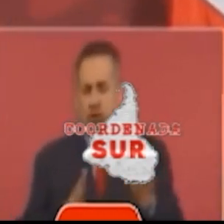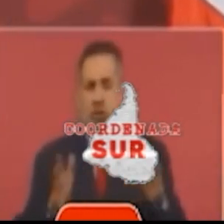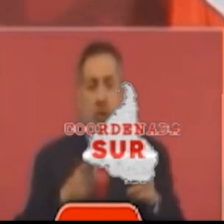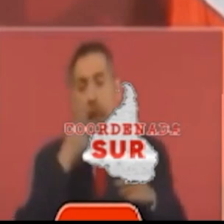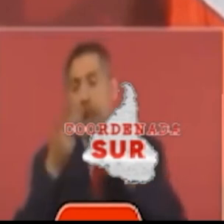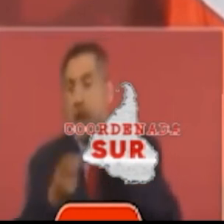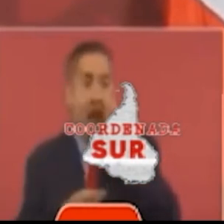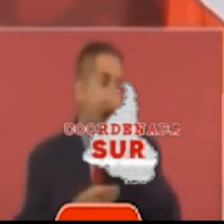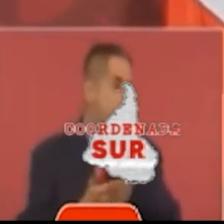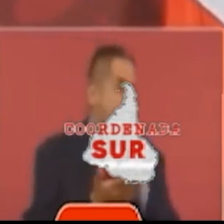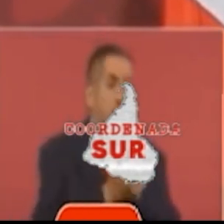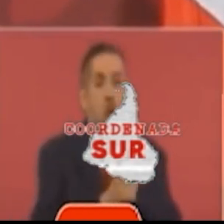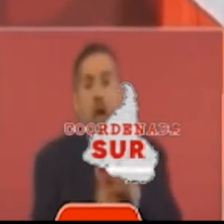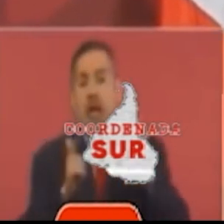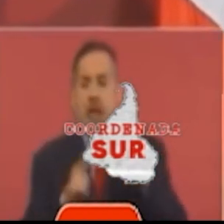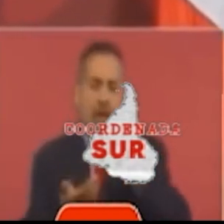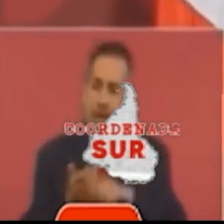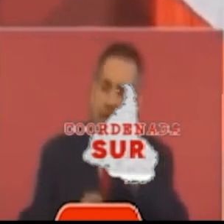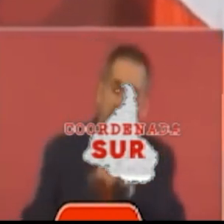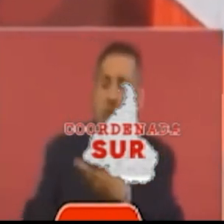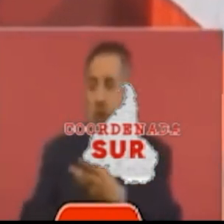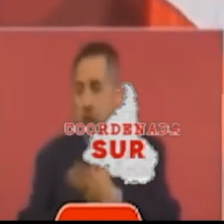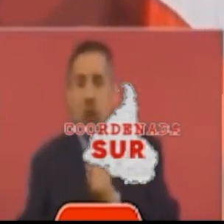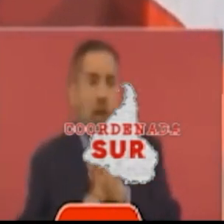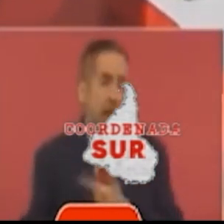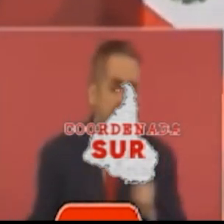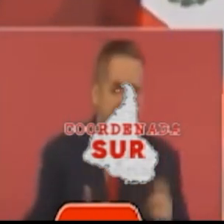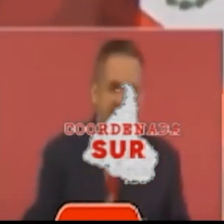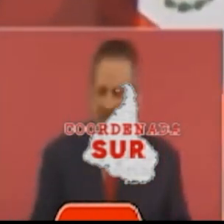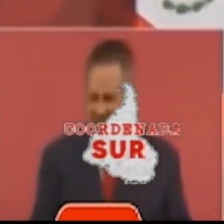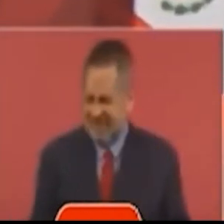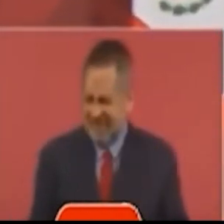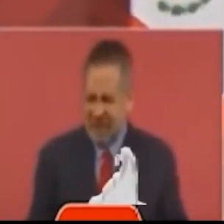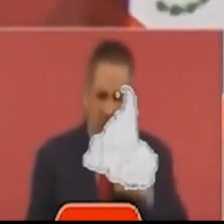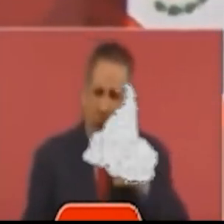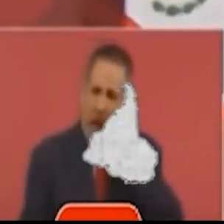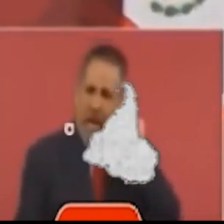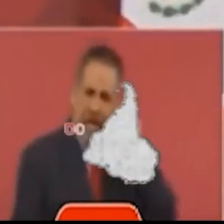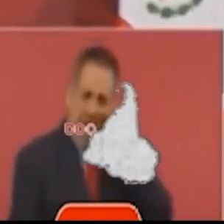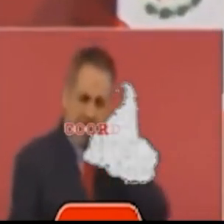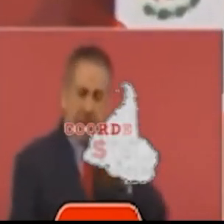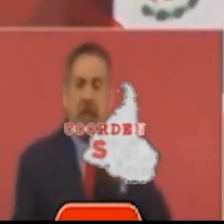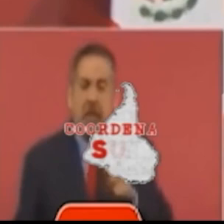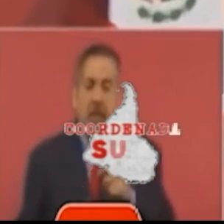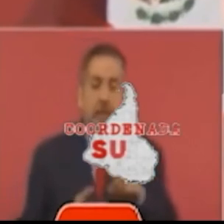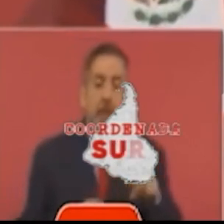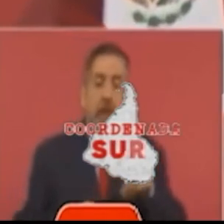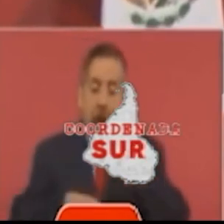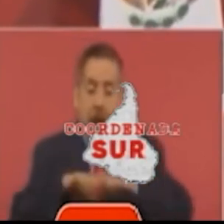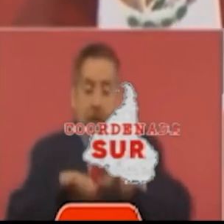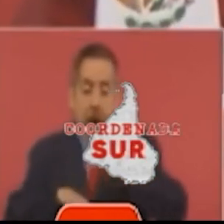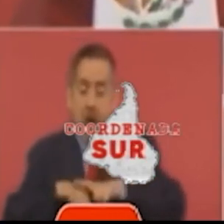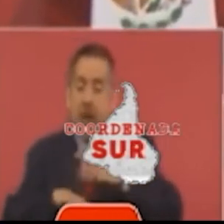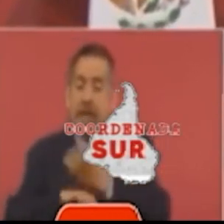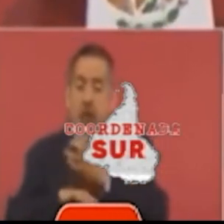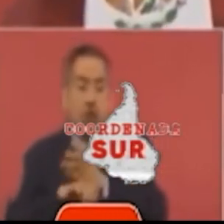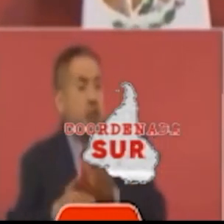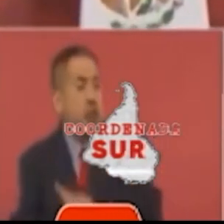Hablan de democracia también en Estados Unidos y de libertad. Estaba yo viendo ayer una visita que hace la embajadora de Estados